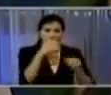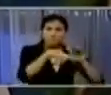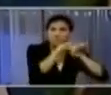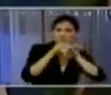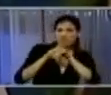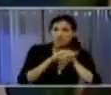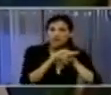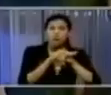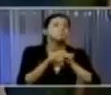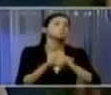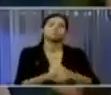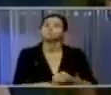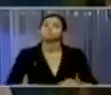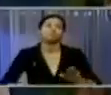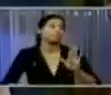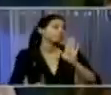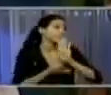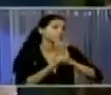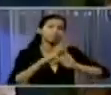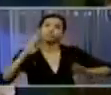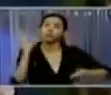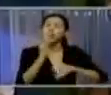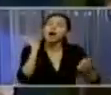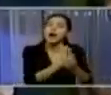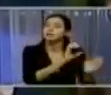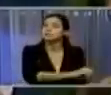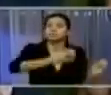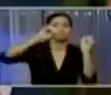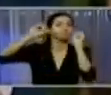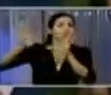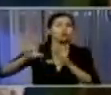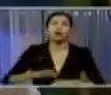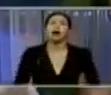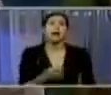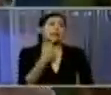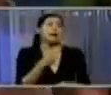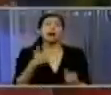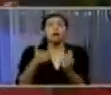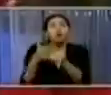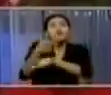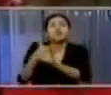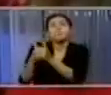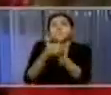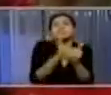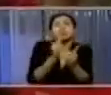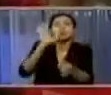justicia y una cárcel. Y después no se venga a declarar perseguido político.